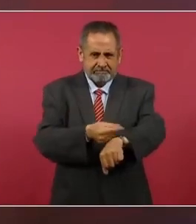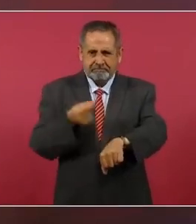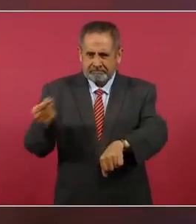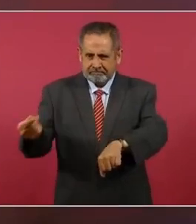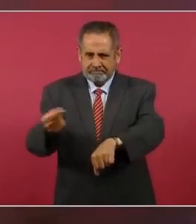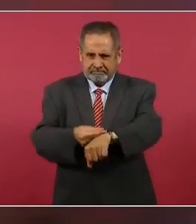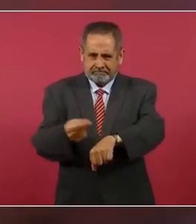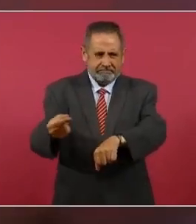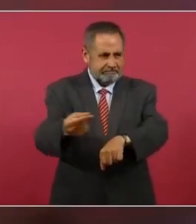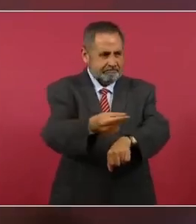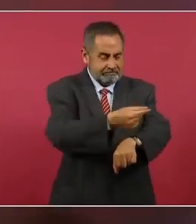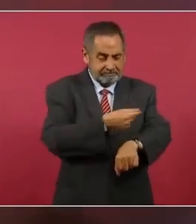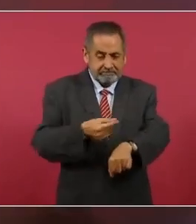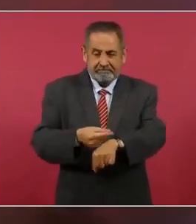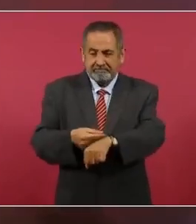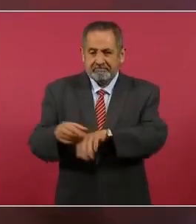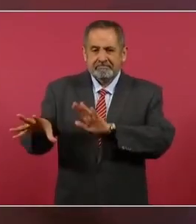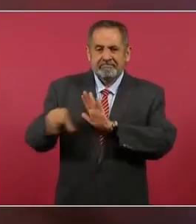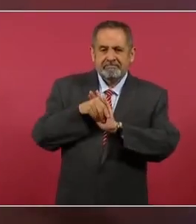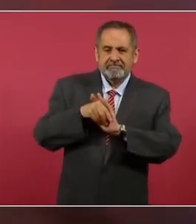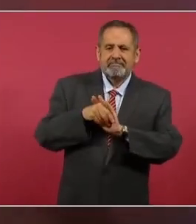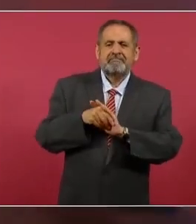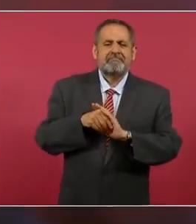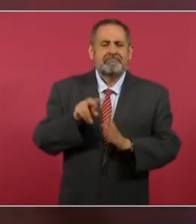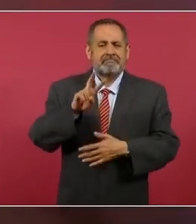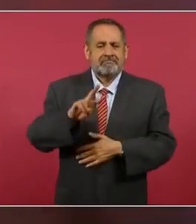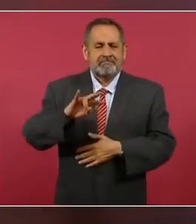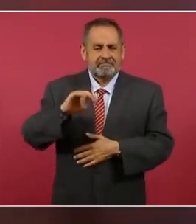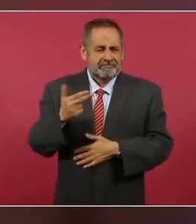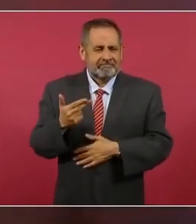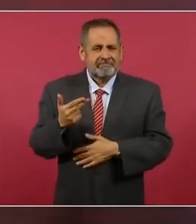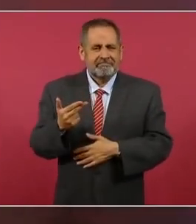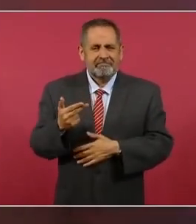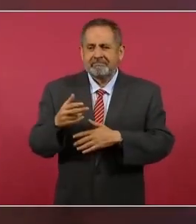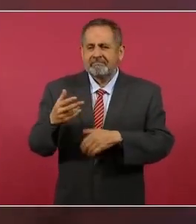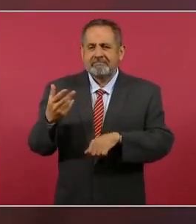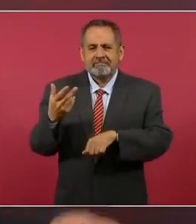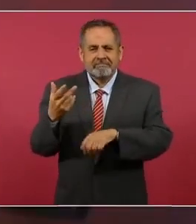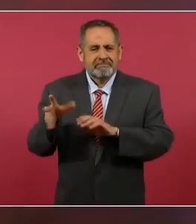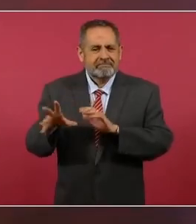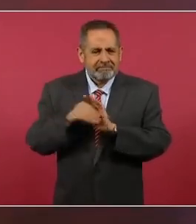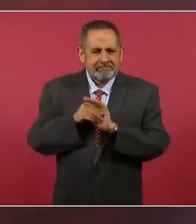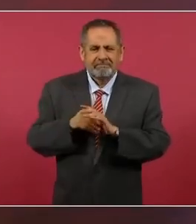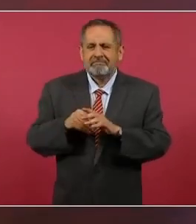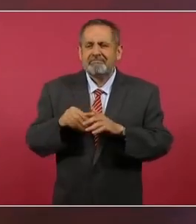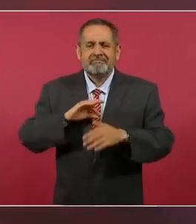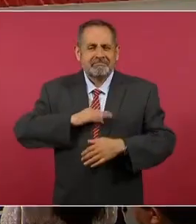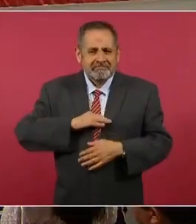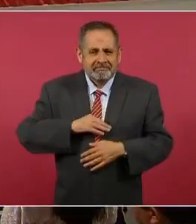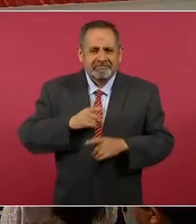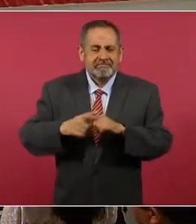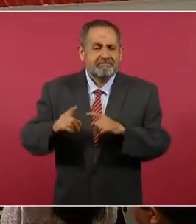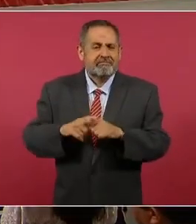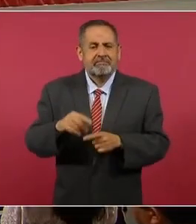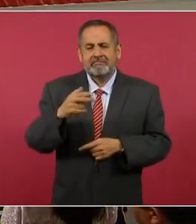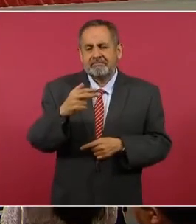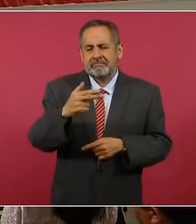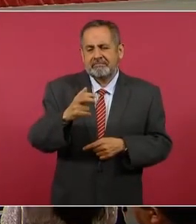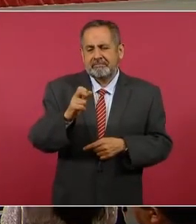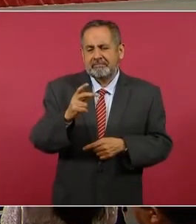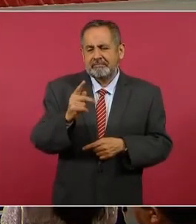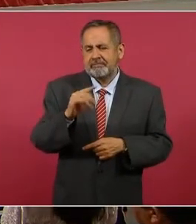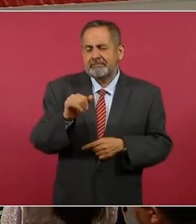se puedan dispersar infecciones como el virus de la inmunodeficiencia humana, el VIH, la hepatitis C,